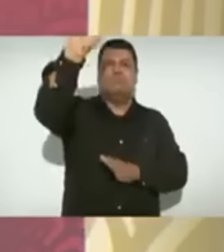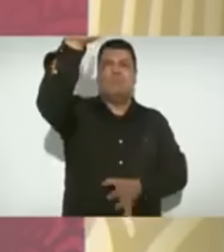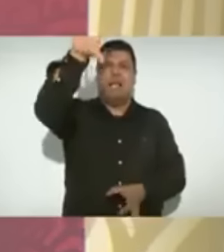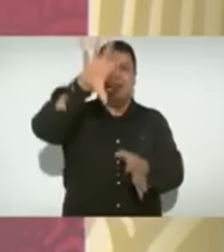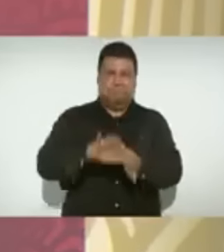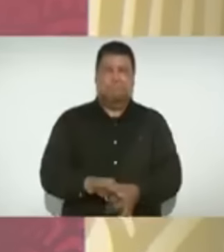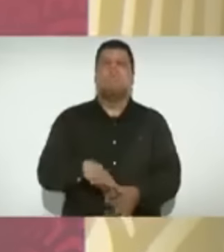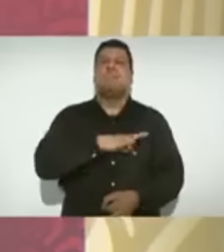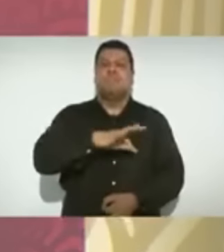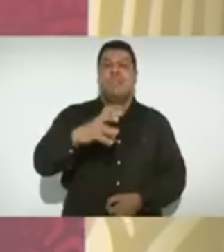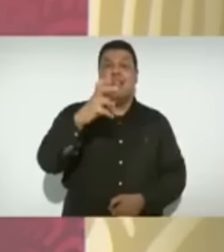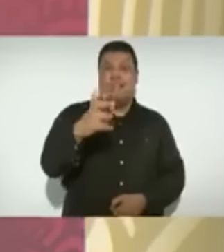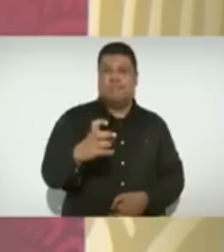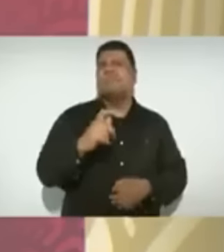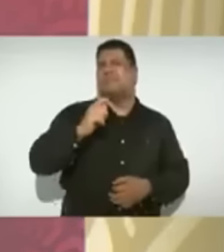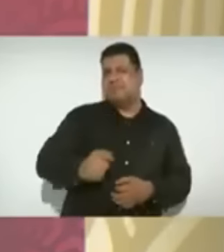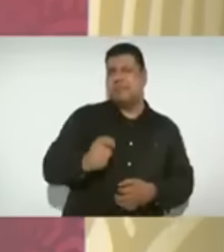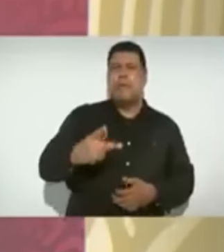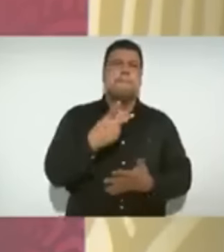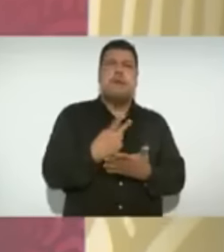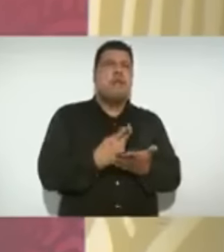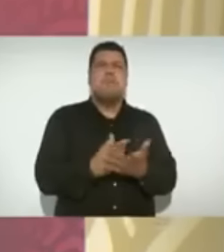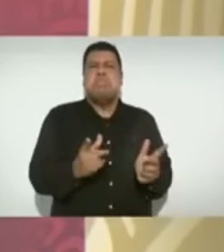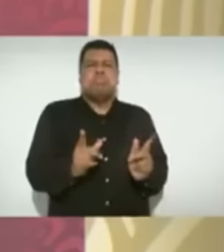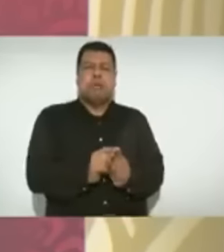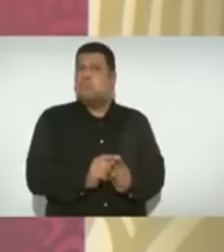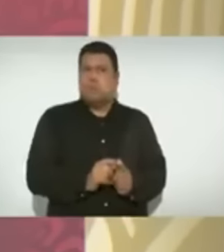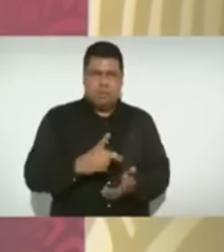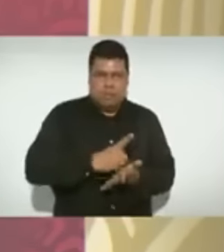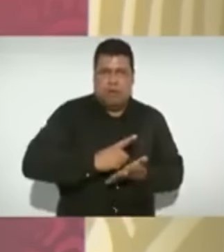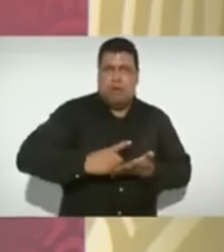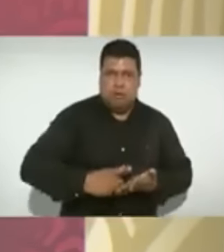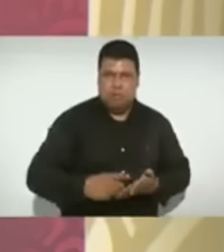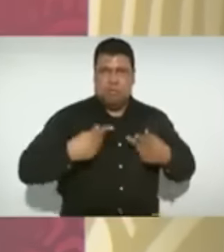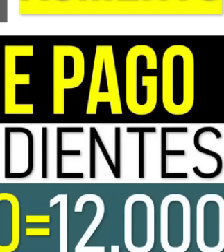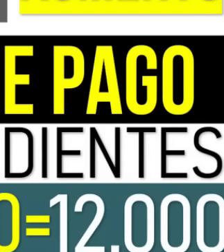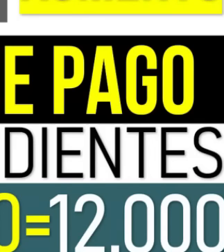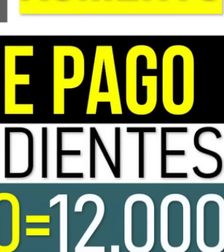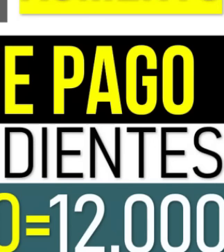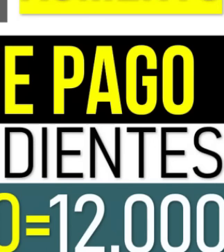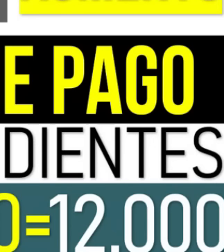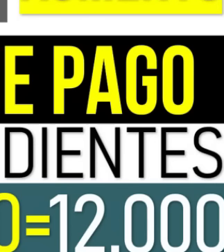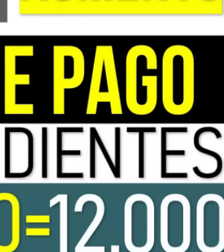Es decir, no solamente son programas, sino que son derechos del pueblo de México.